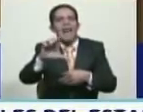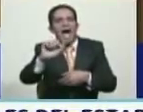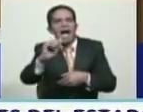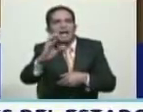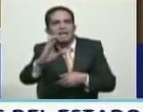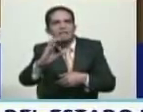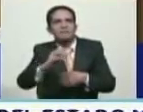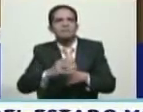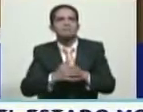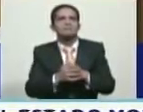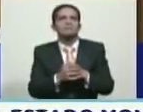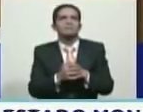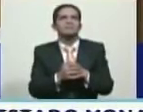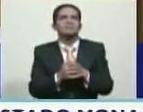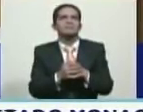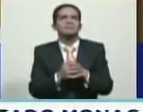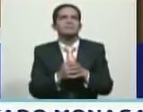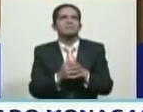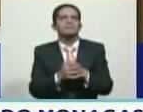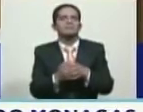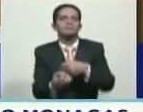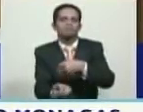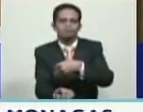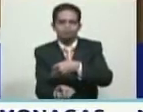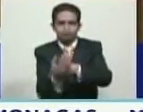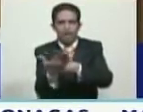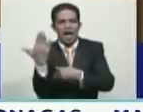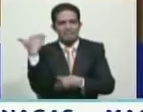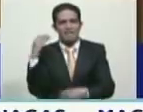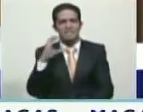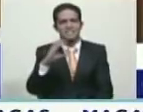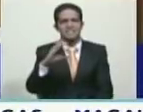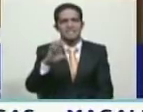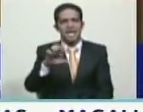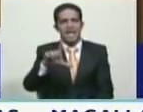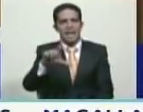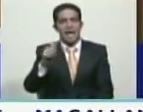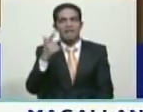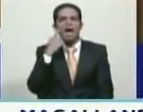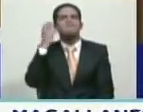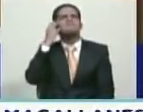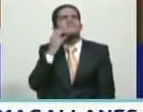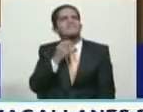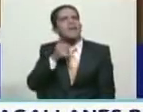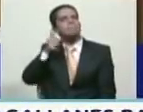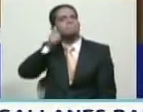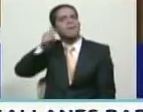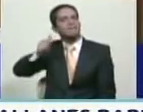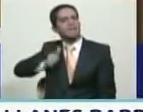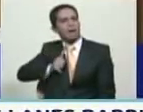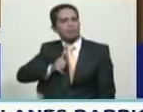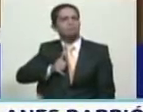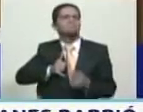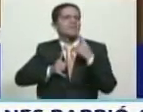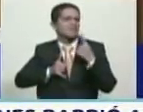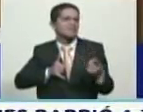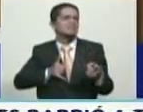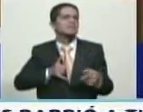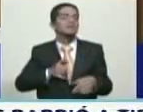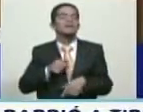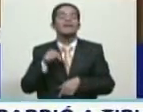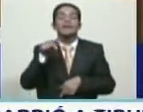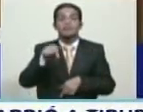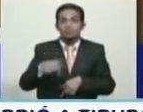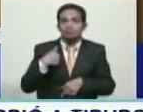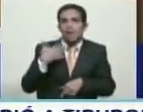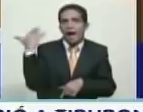Cuando creamos CELAC, Fidel me llamó telefónicamente y me dijo: esto es lo que he soñado